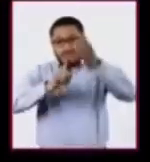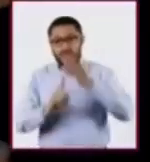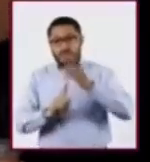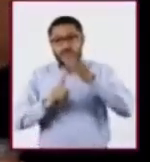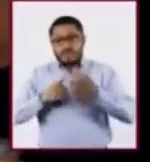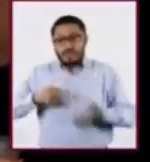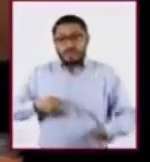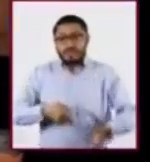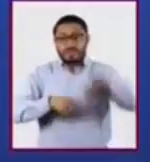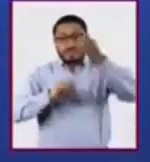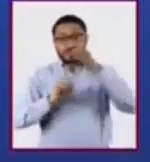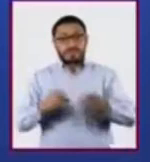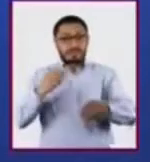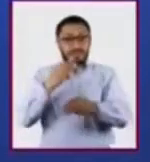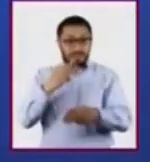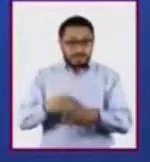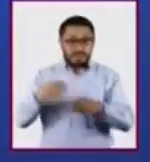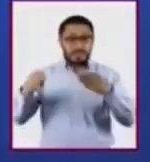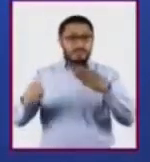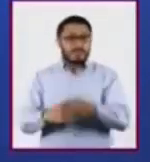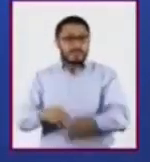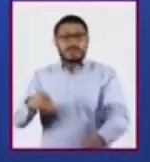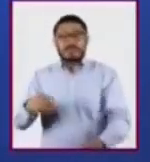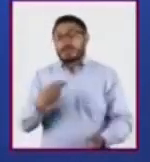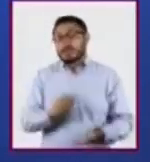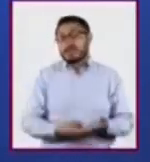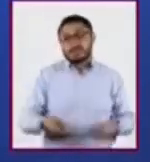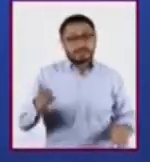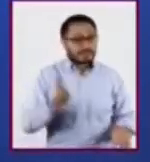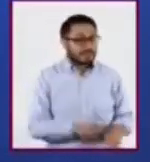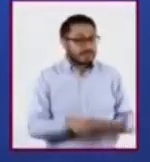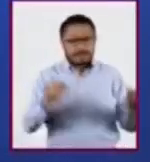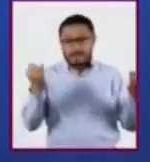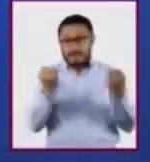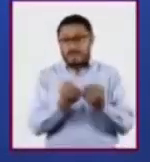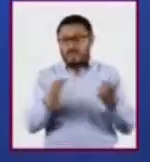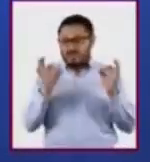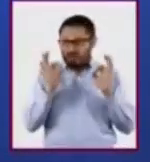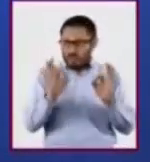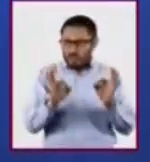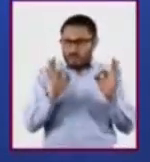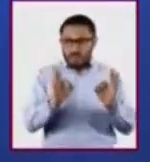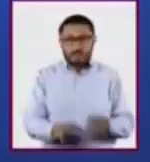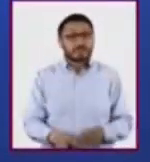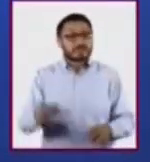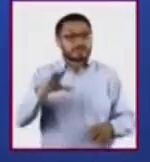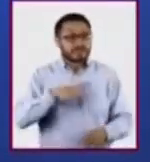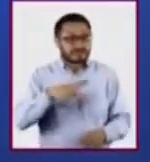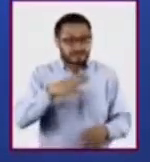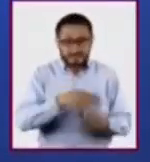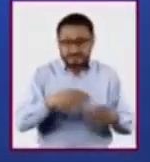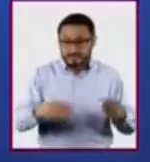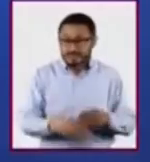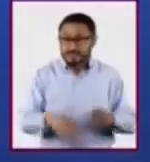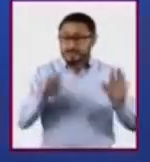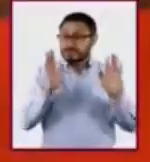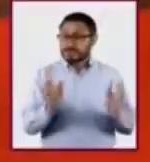con material reciclado. También que quede justo. Ya tenemos nuestro material